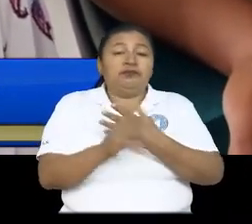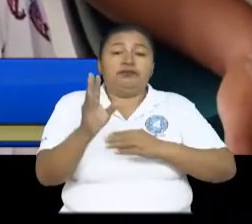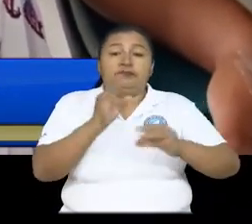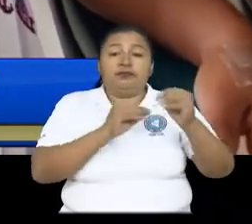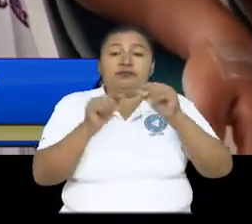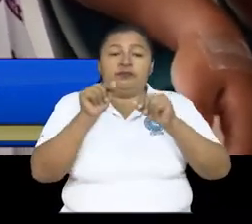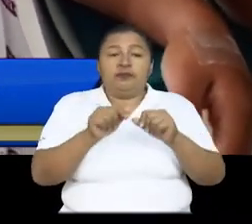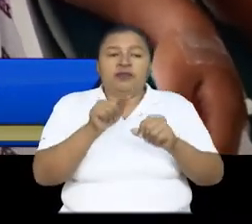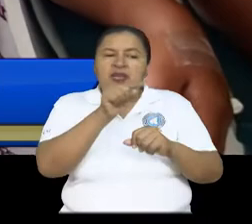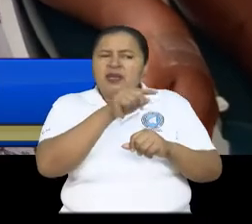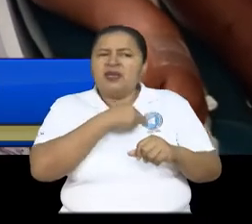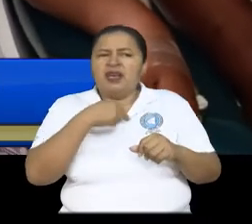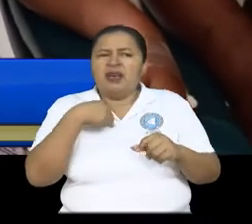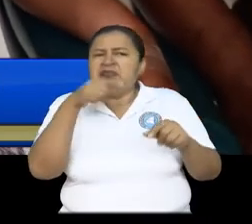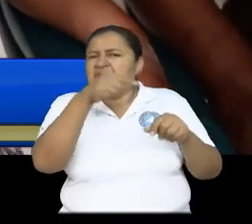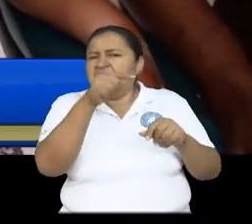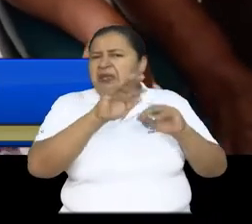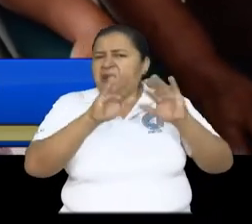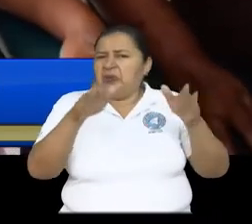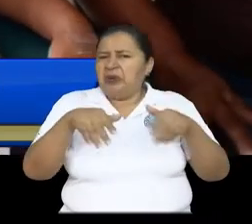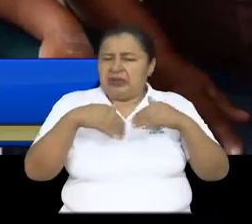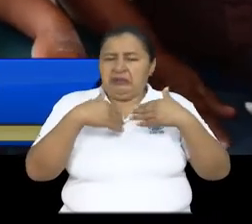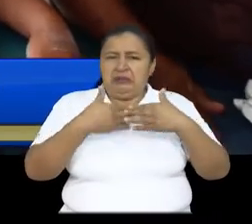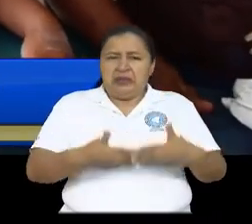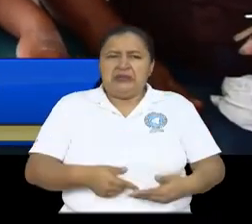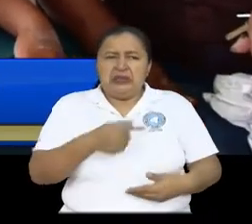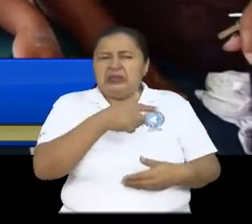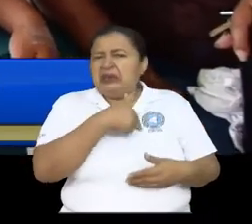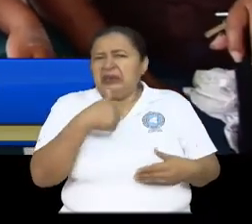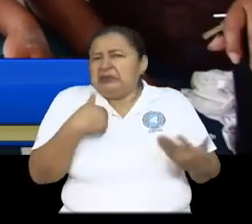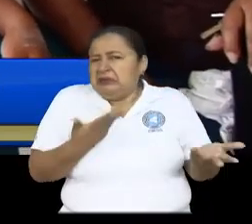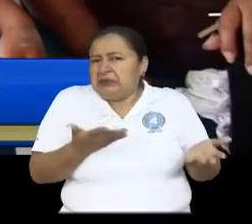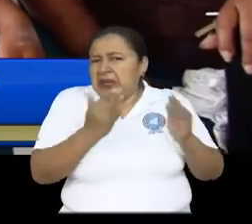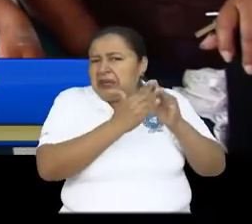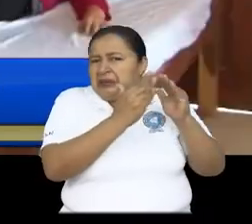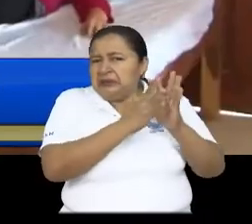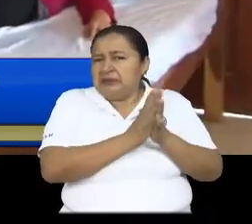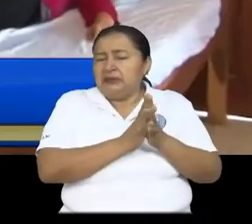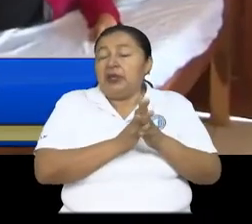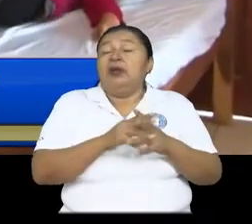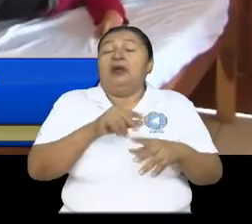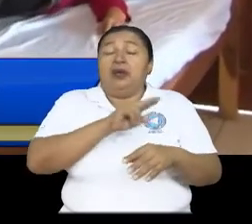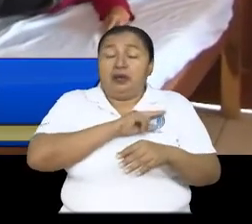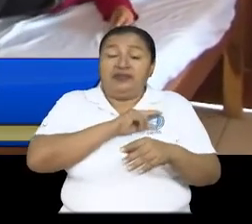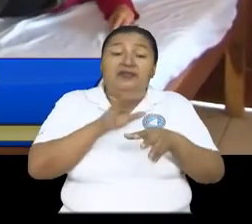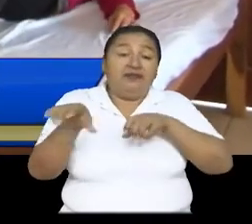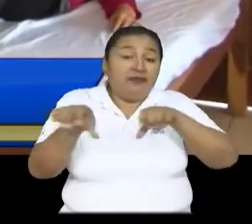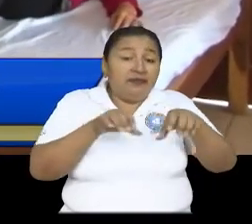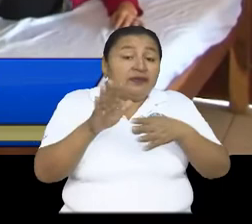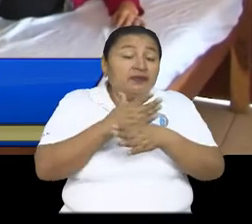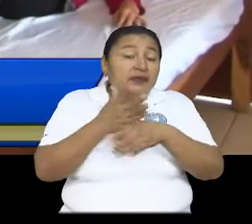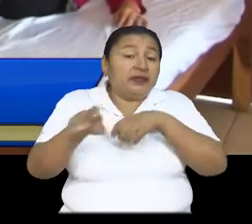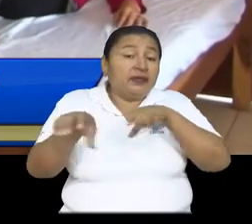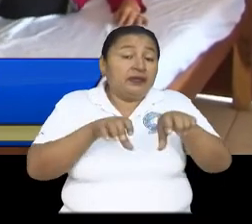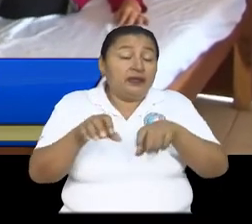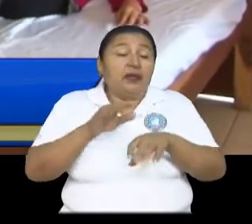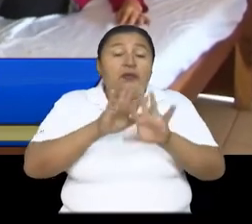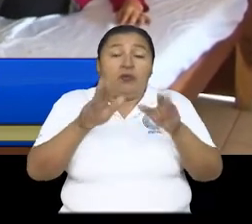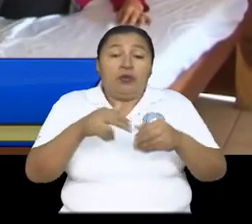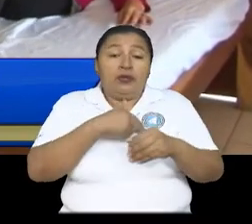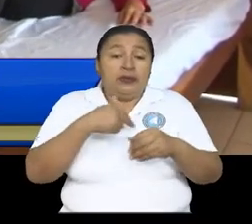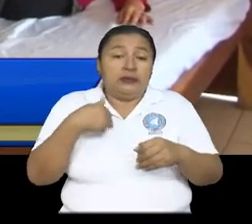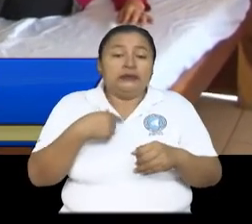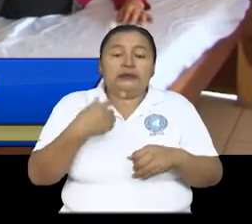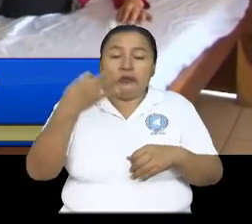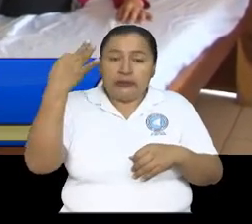de qué es lo que hacen las mujeres en la casa materna entonces hay una serie de acciones que las mujeres realizaron y que les